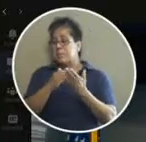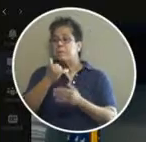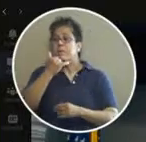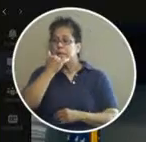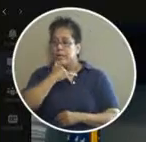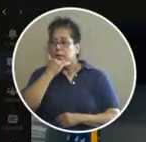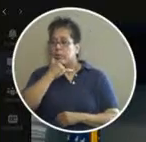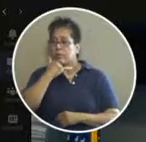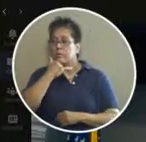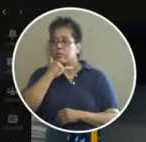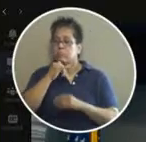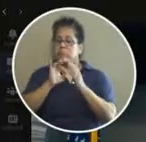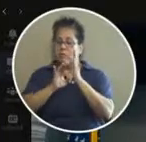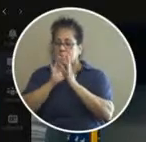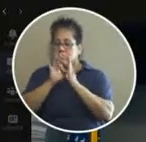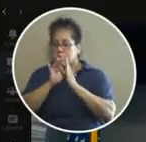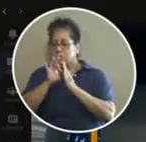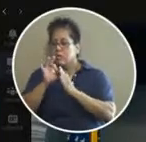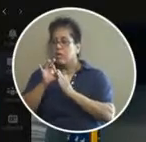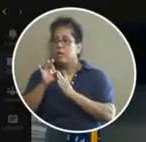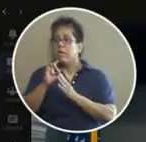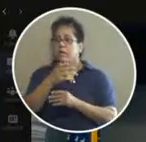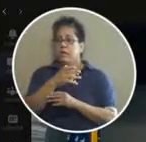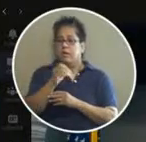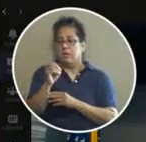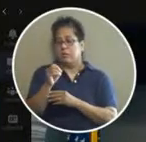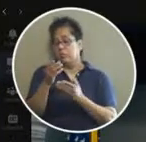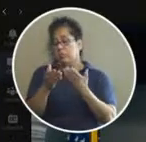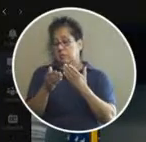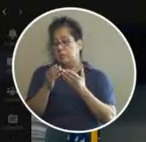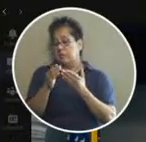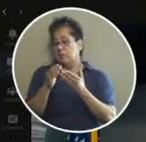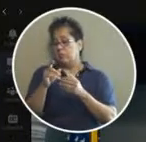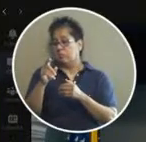el conteo y las cifras podrán ser mayor.